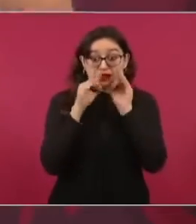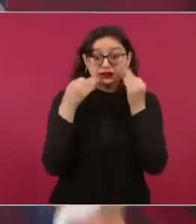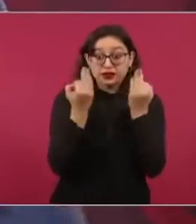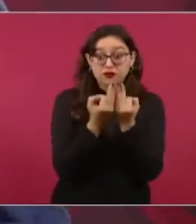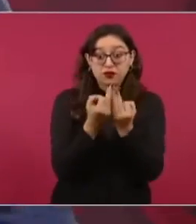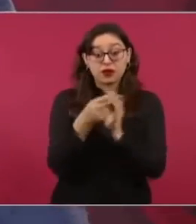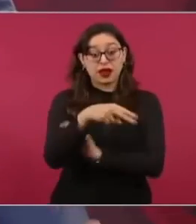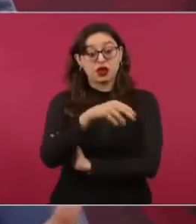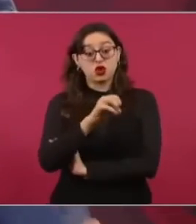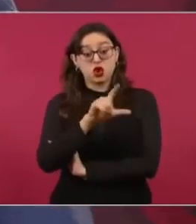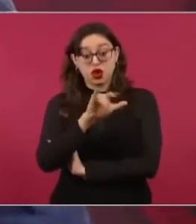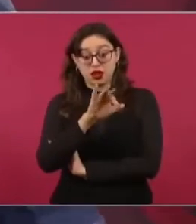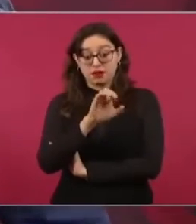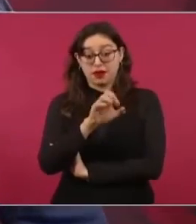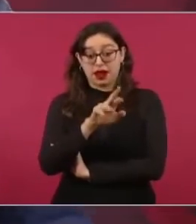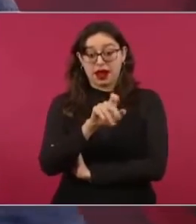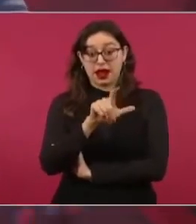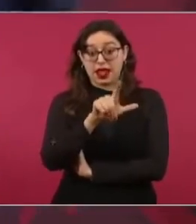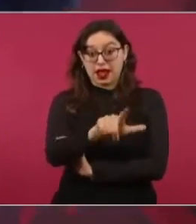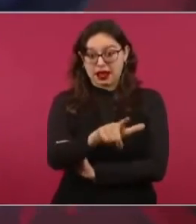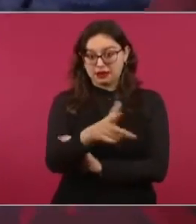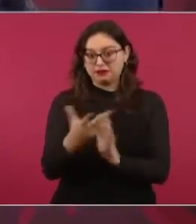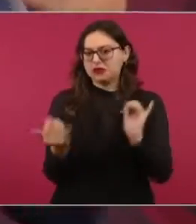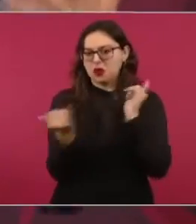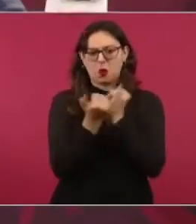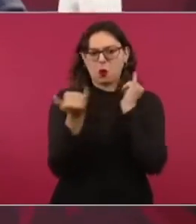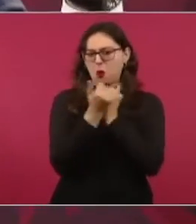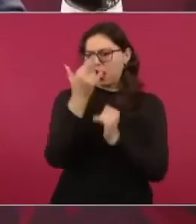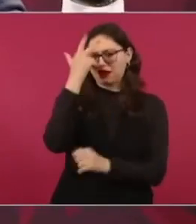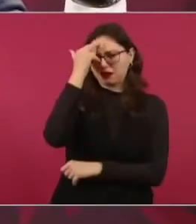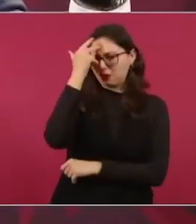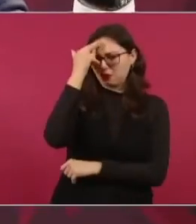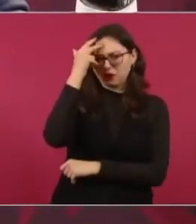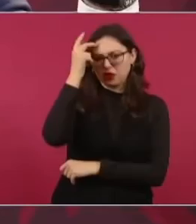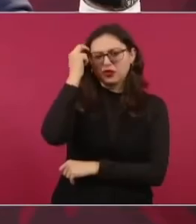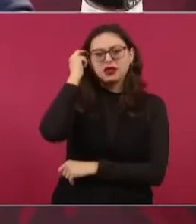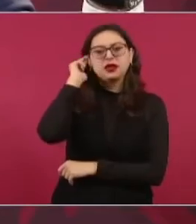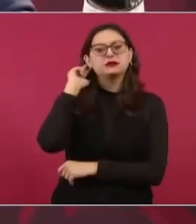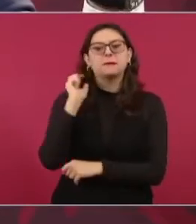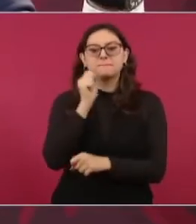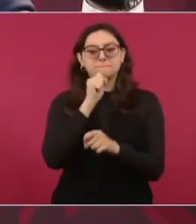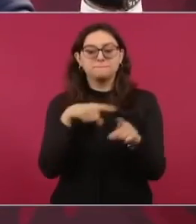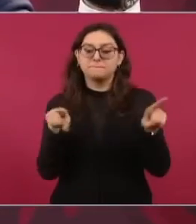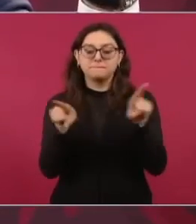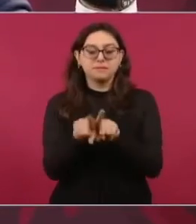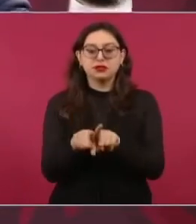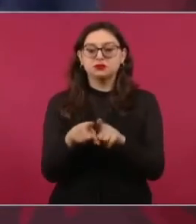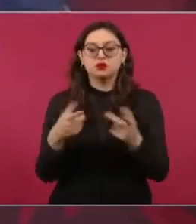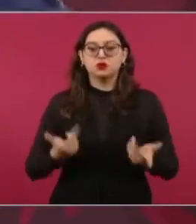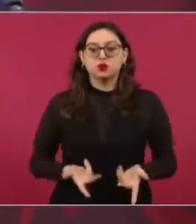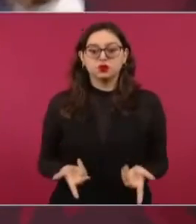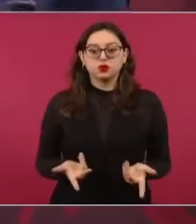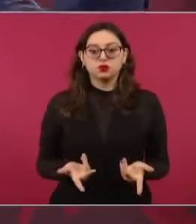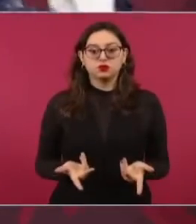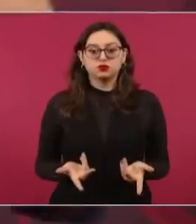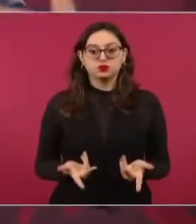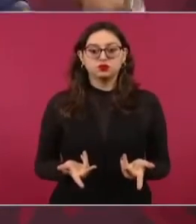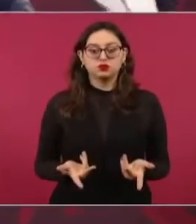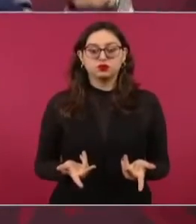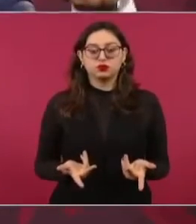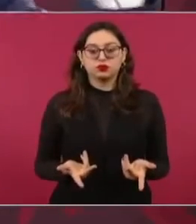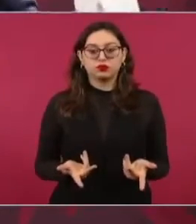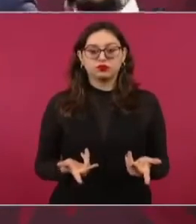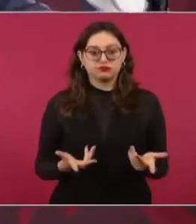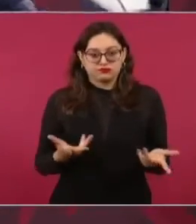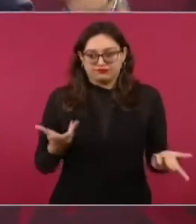o neoporfirista, porque era el regreso al porfiriato, ¿sí? Dar marcha atrás